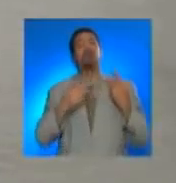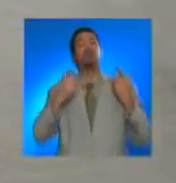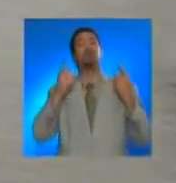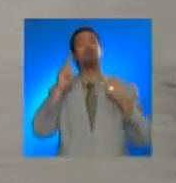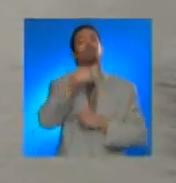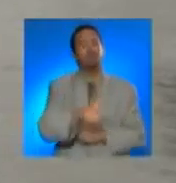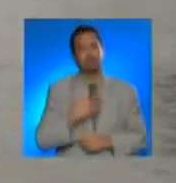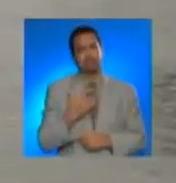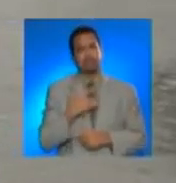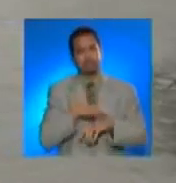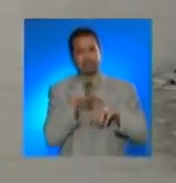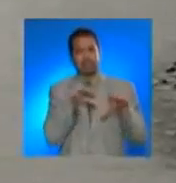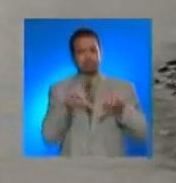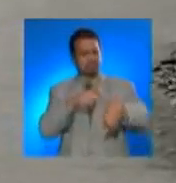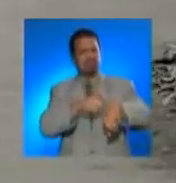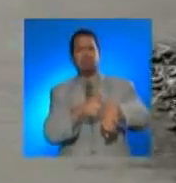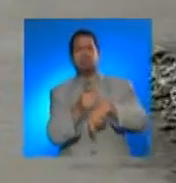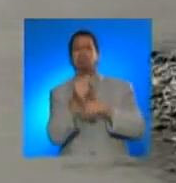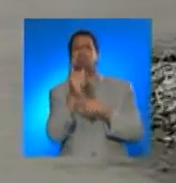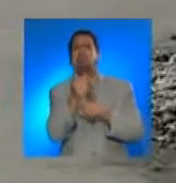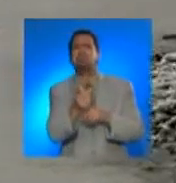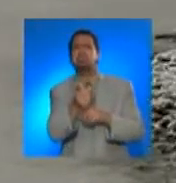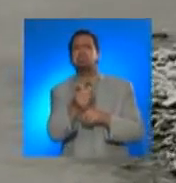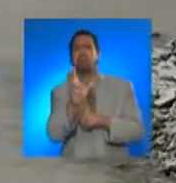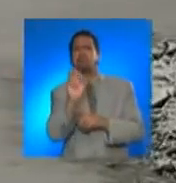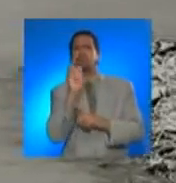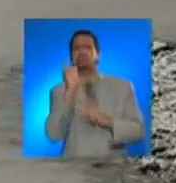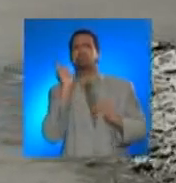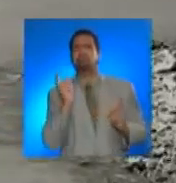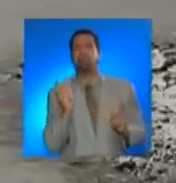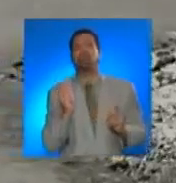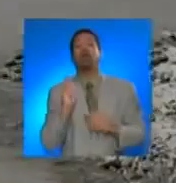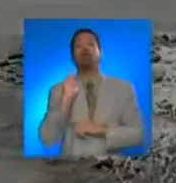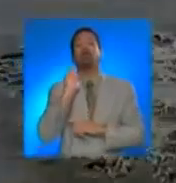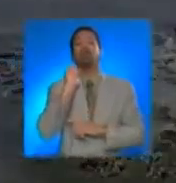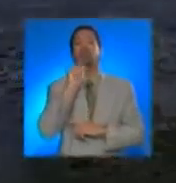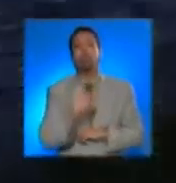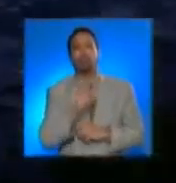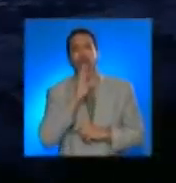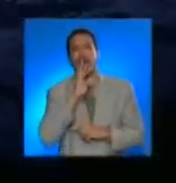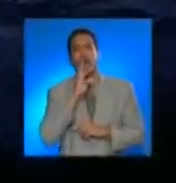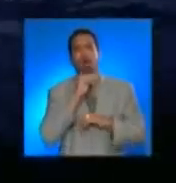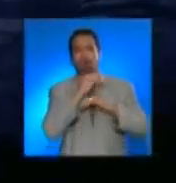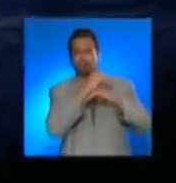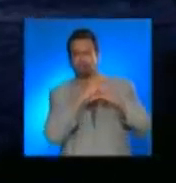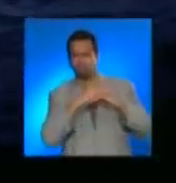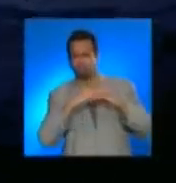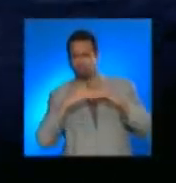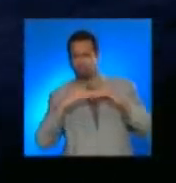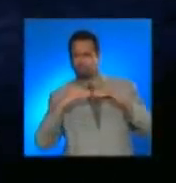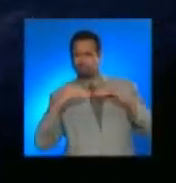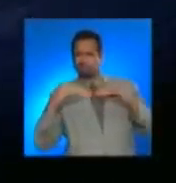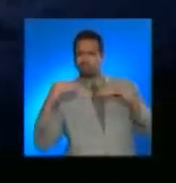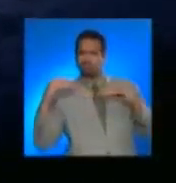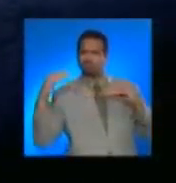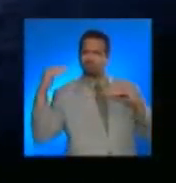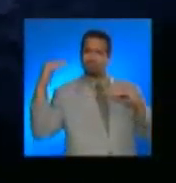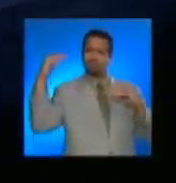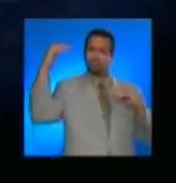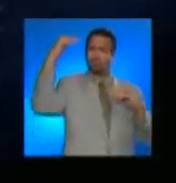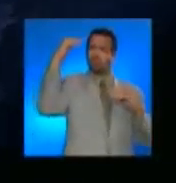de nuestro Puerto Rico. El epicentro del sismo fue localizado en la depresión de las Islas Vírgenes, entre las islas de San